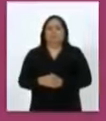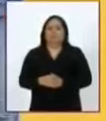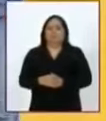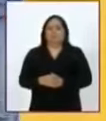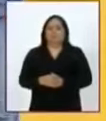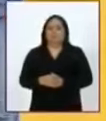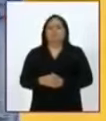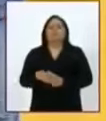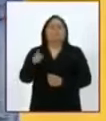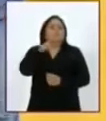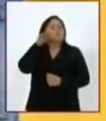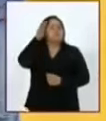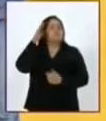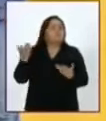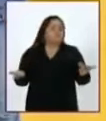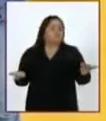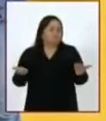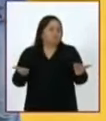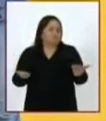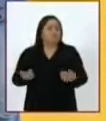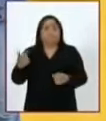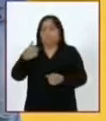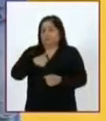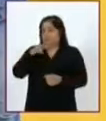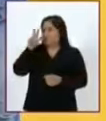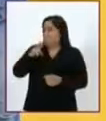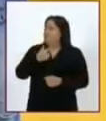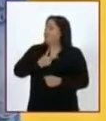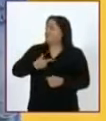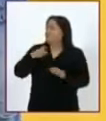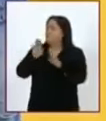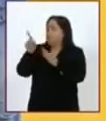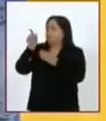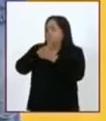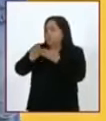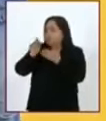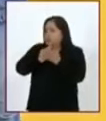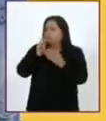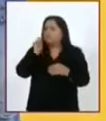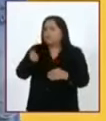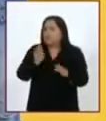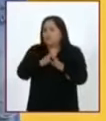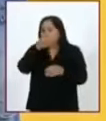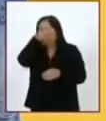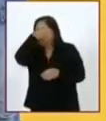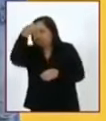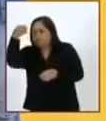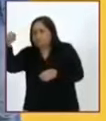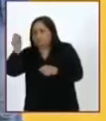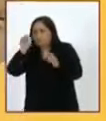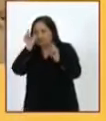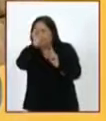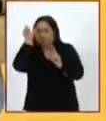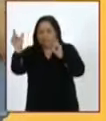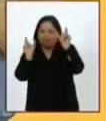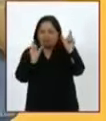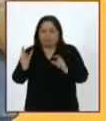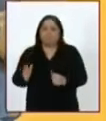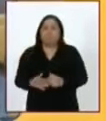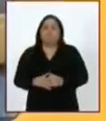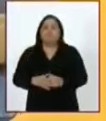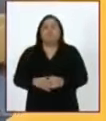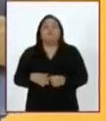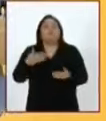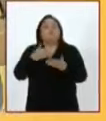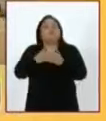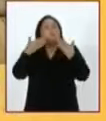¿Qué les pareció? A mí me gustó cómo describió la forma en la que se van ordenando los recuadros. A